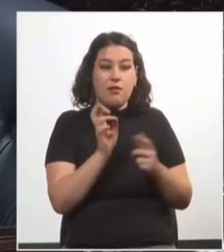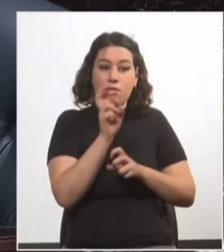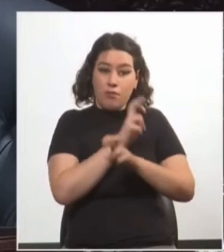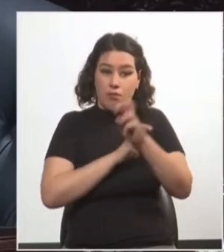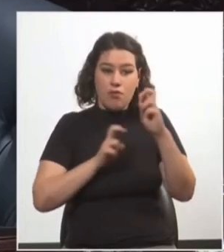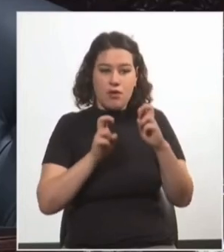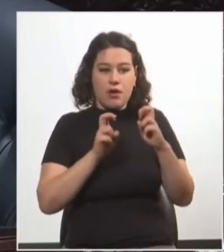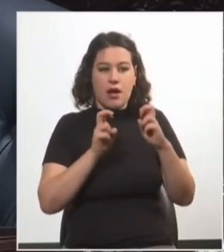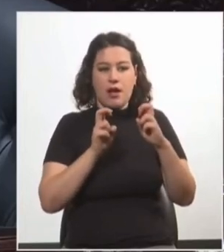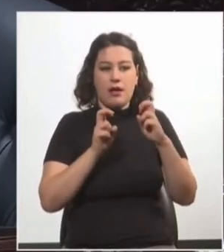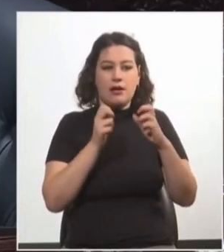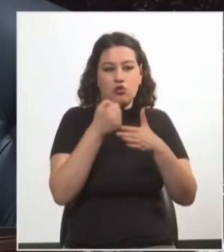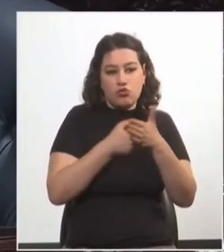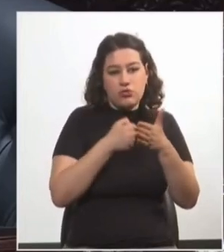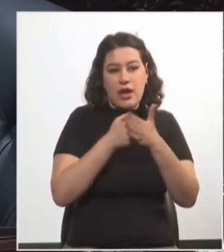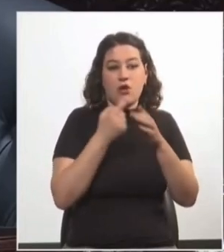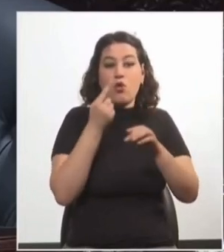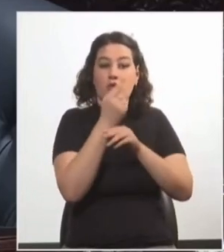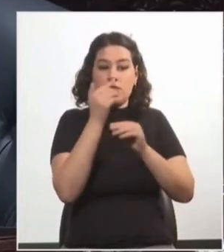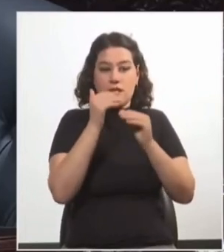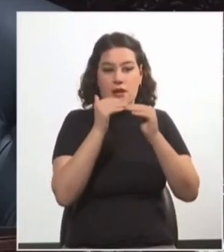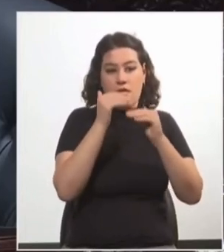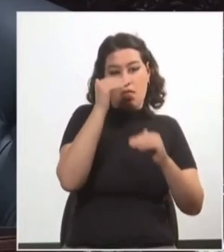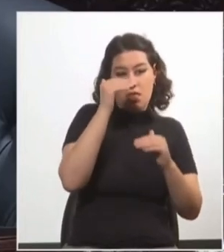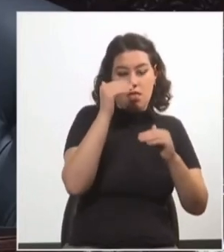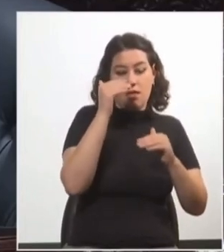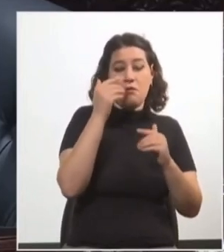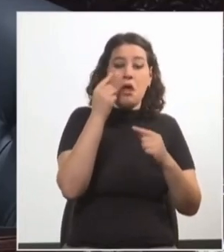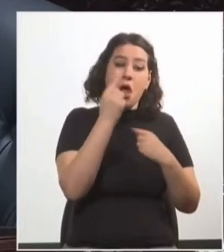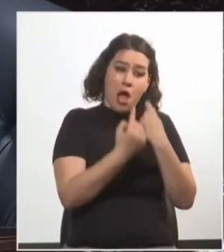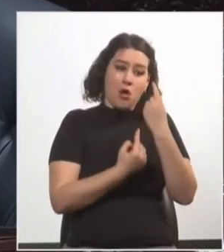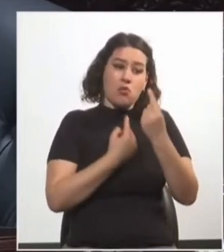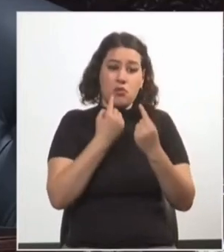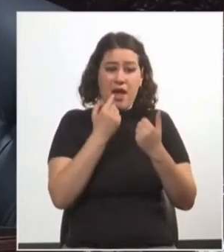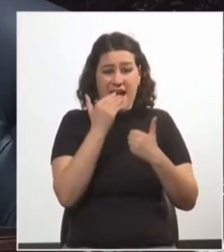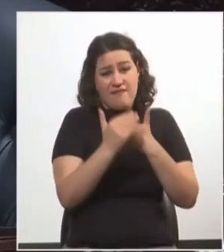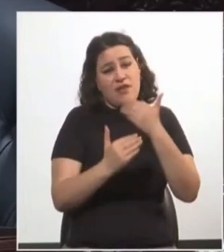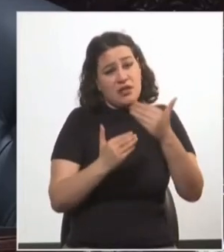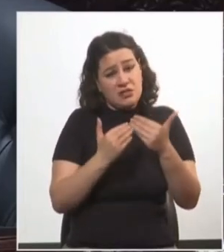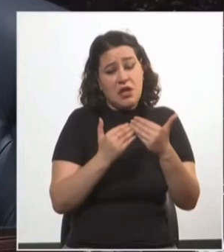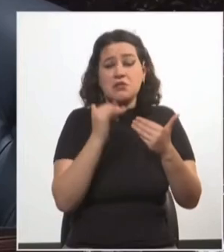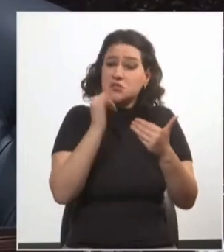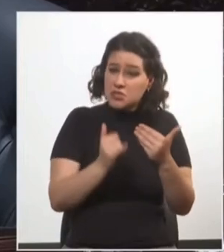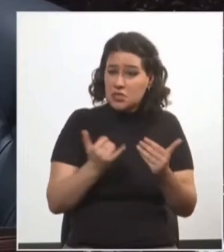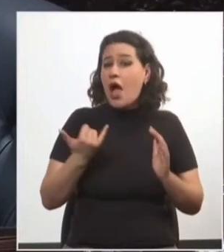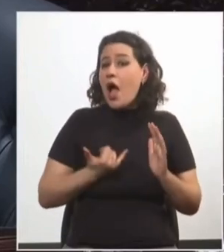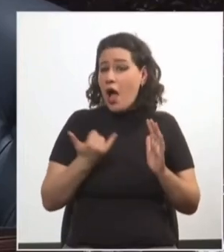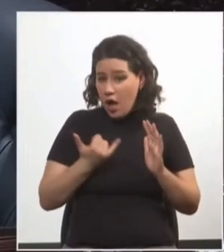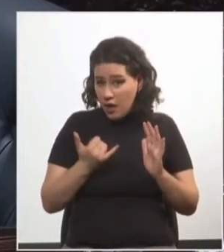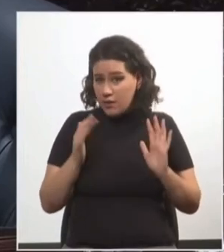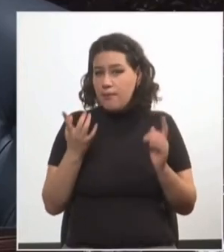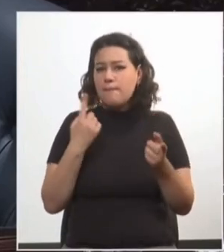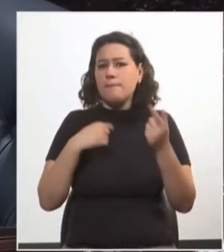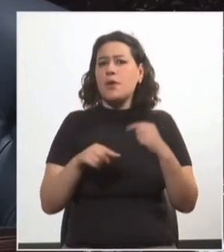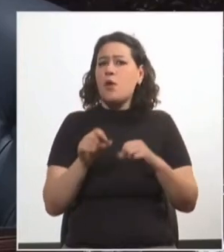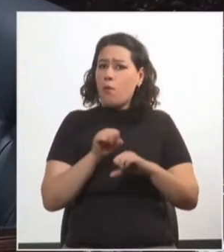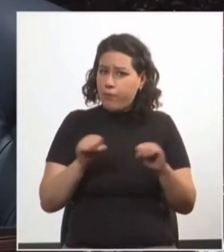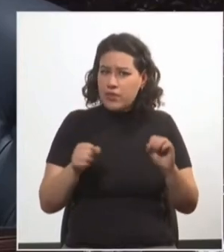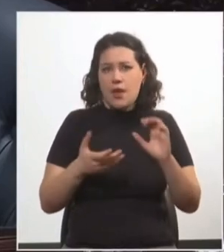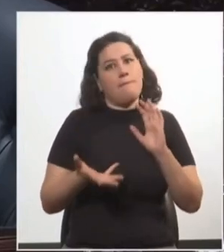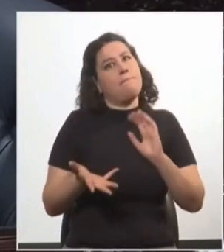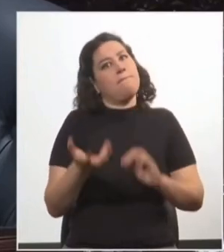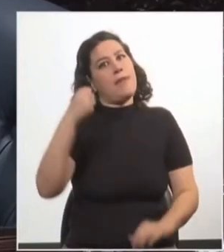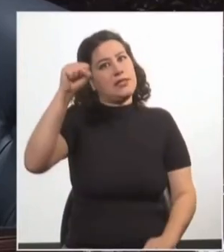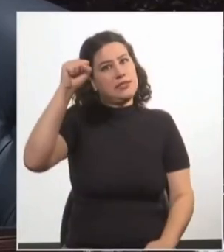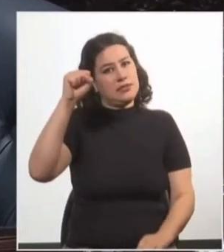las inequidades. ¿En alguna cosa se avanza en este proyecto? En alguna, sí, pero se podría avanzar mucho